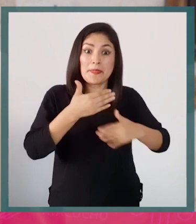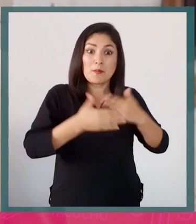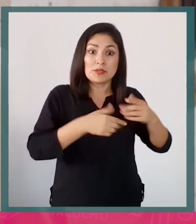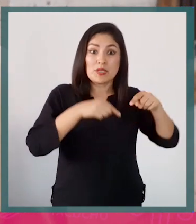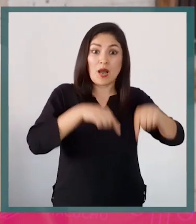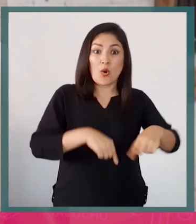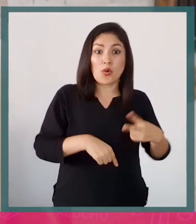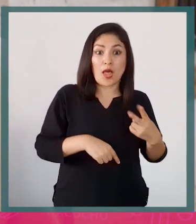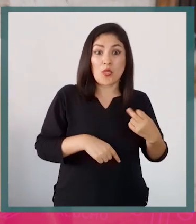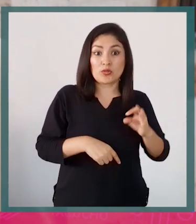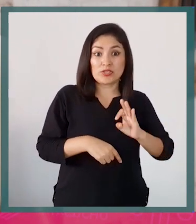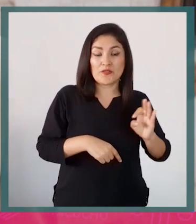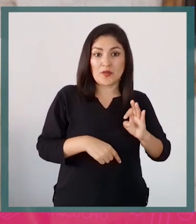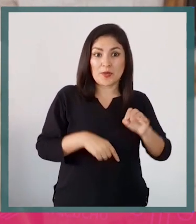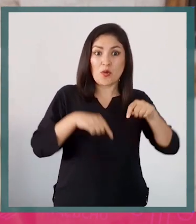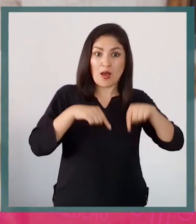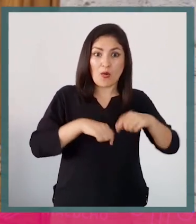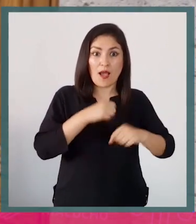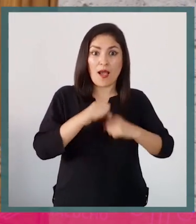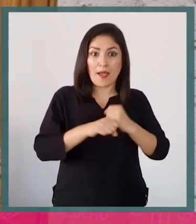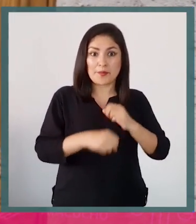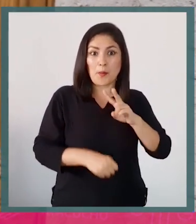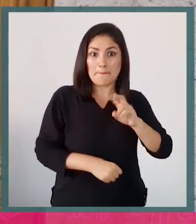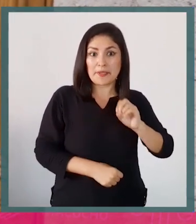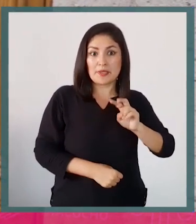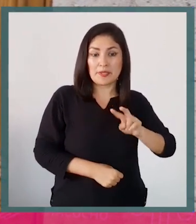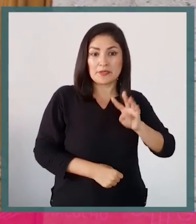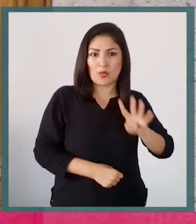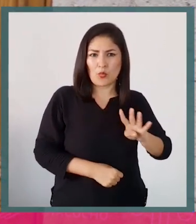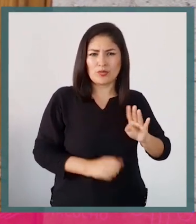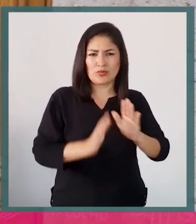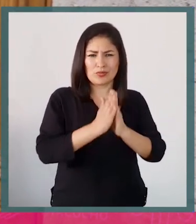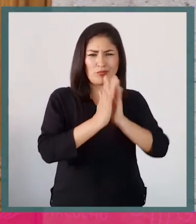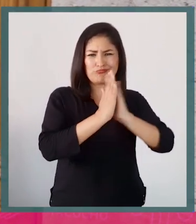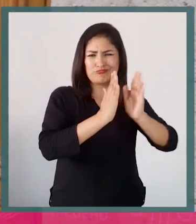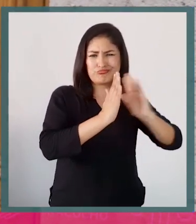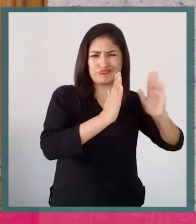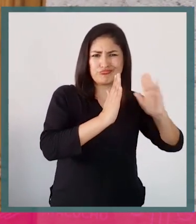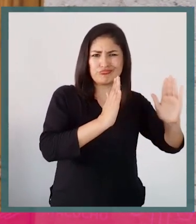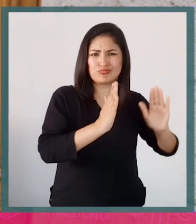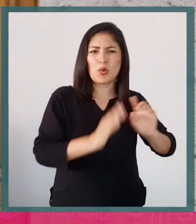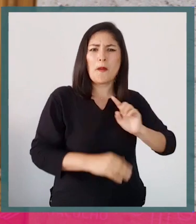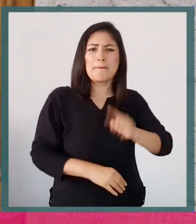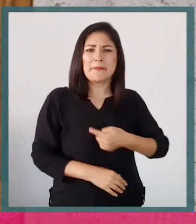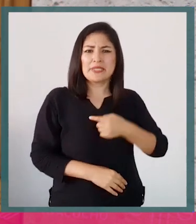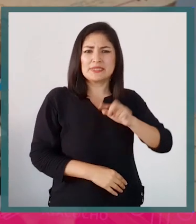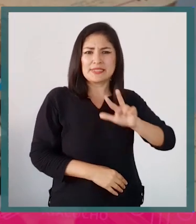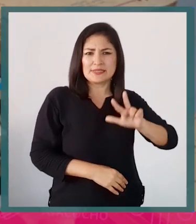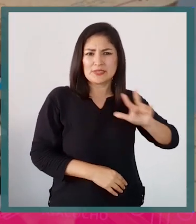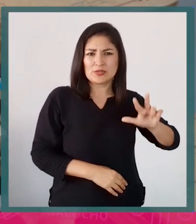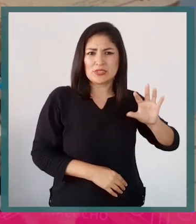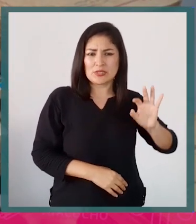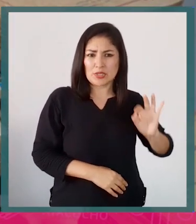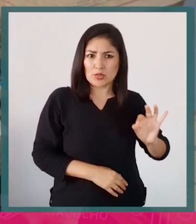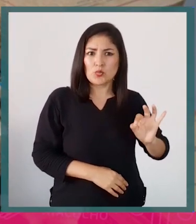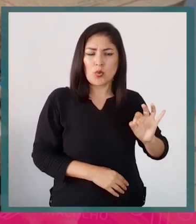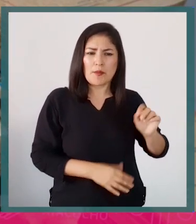el 12 de febrero del 2024, parte de su legado será reconocido como Patrimonio Cultural de la Nación.